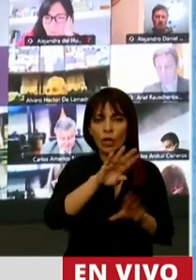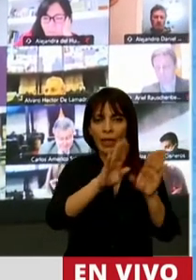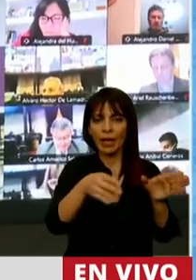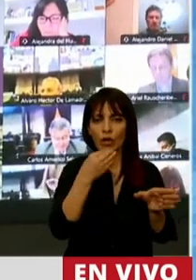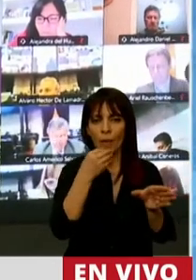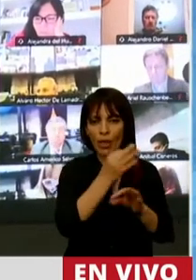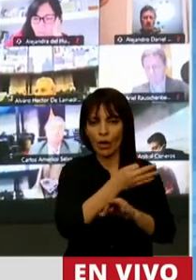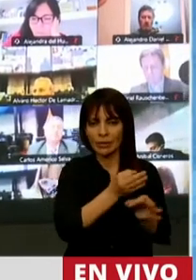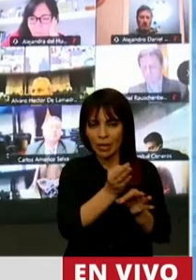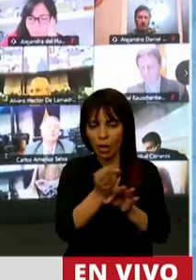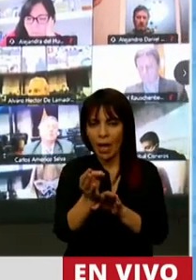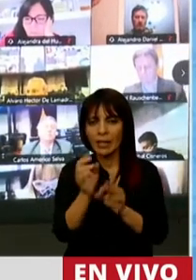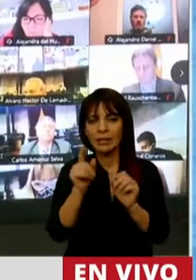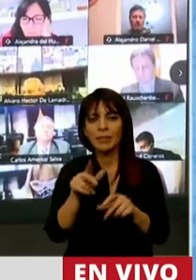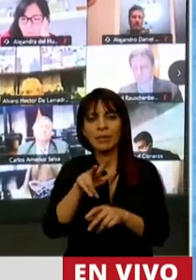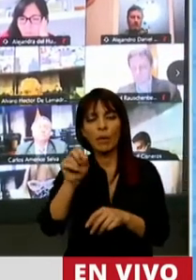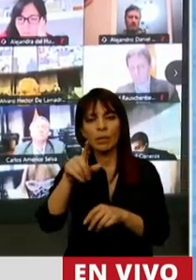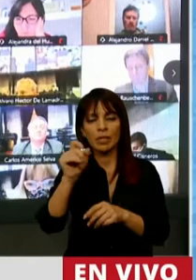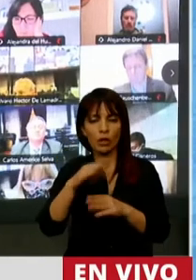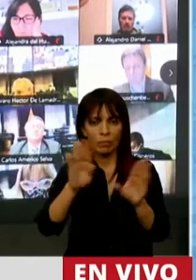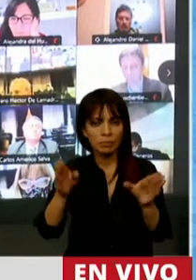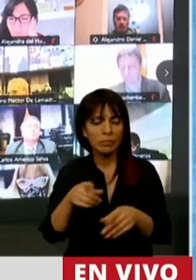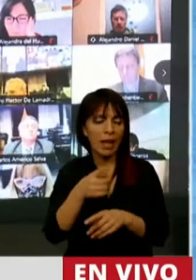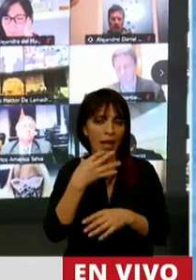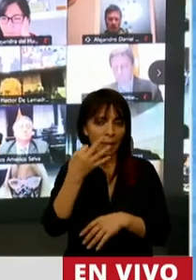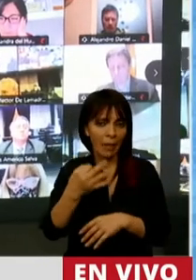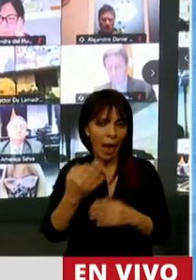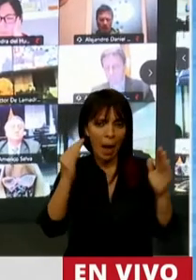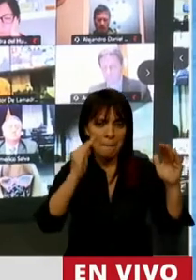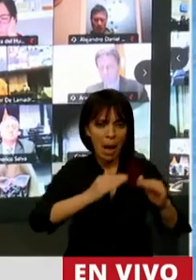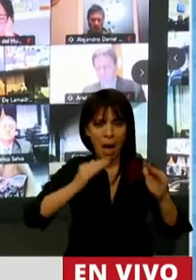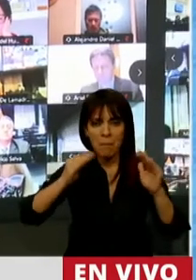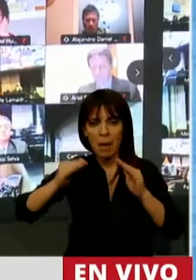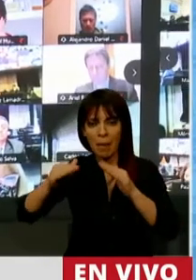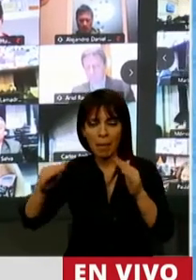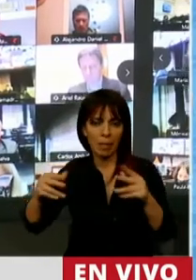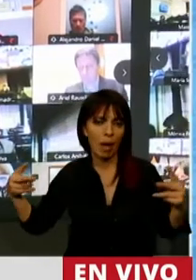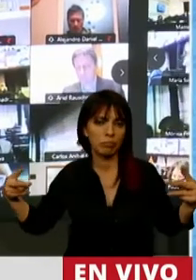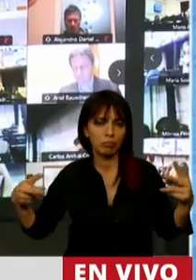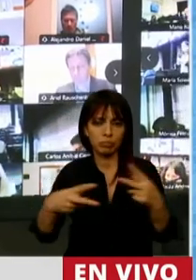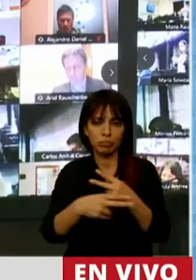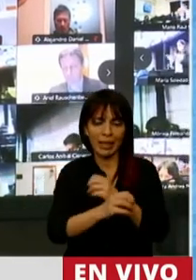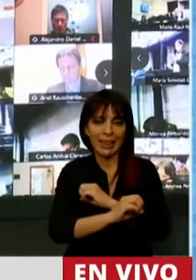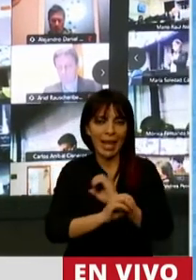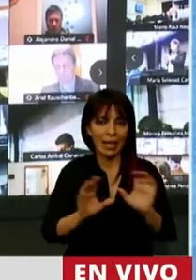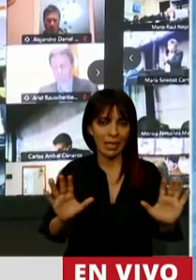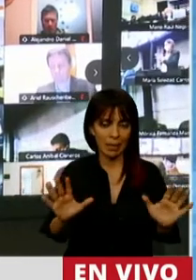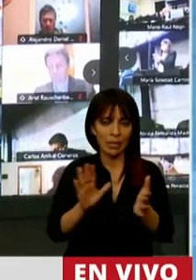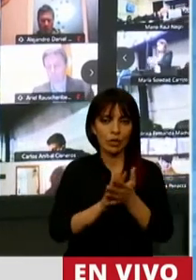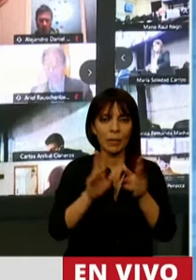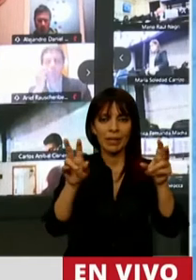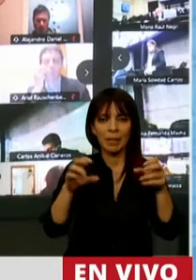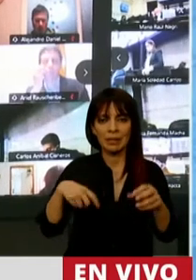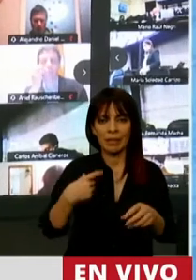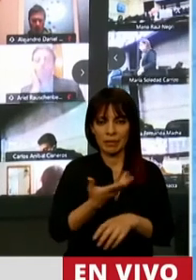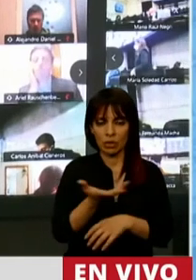y 35% en la tarjeta alimentar, la verdad es que hay un ajuste feroz en lo que se refiere a cuestión social